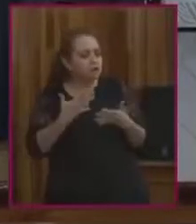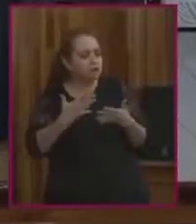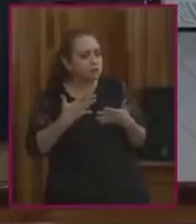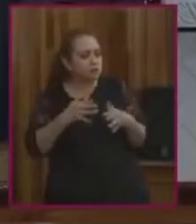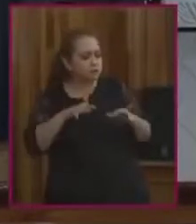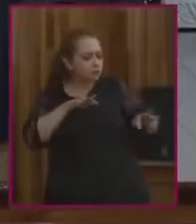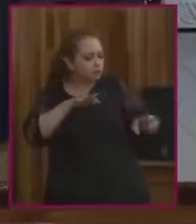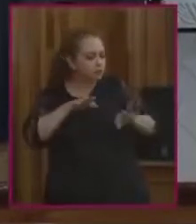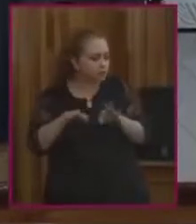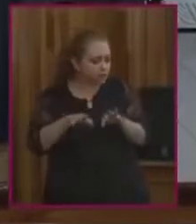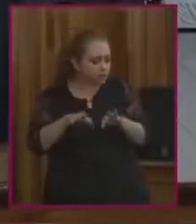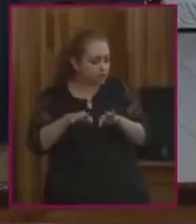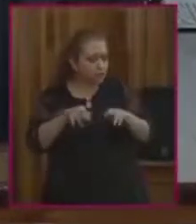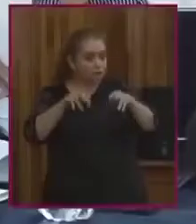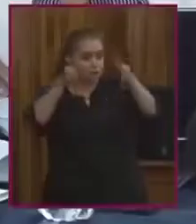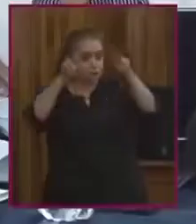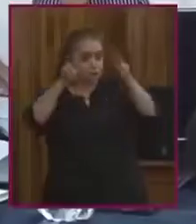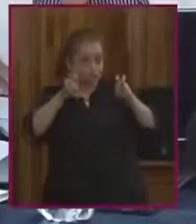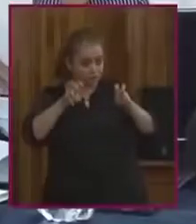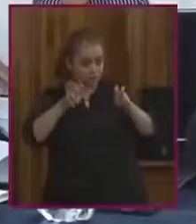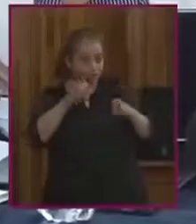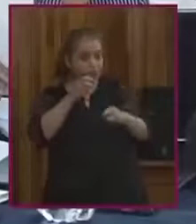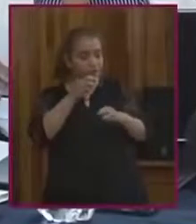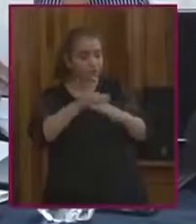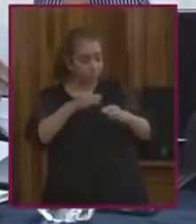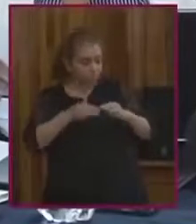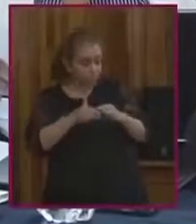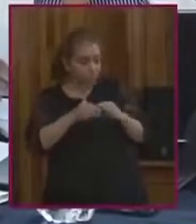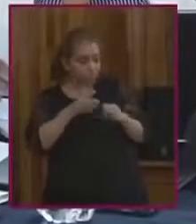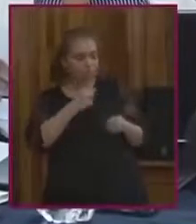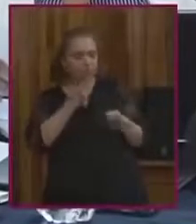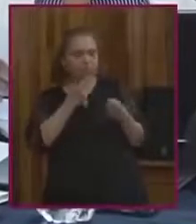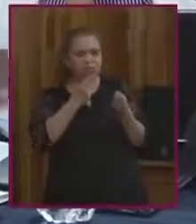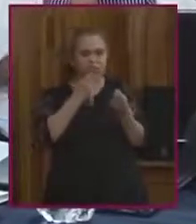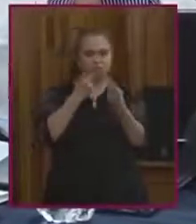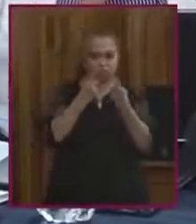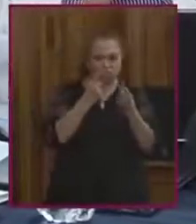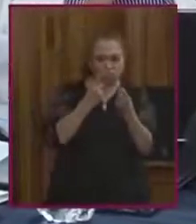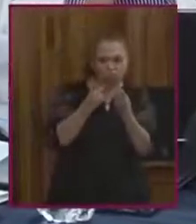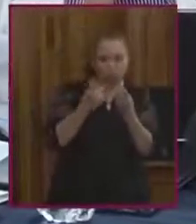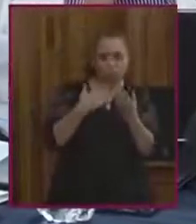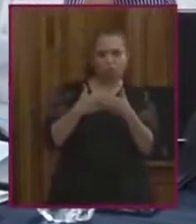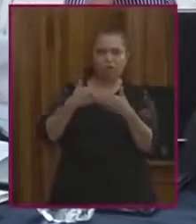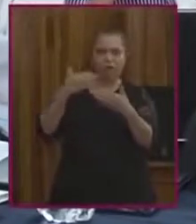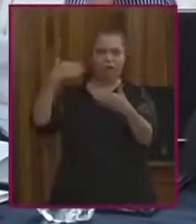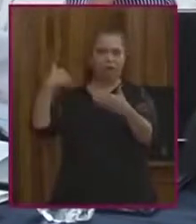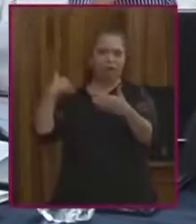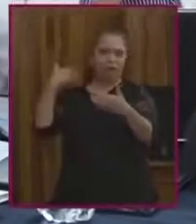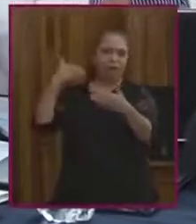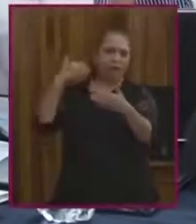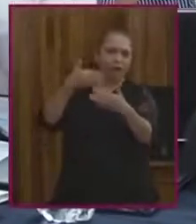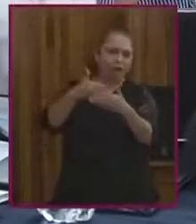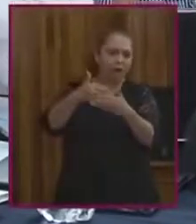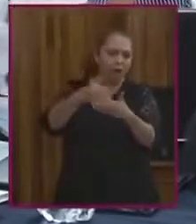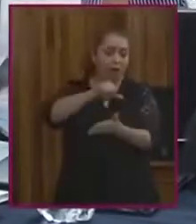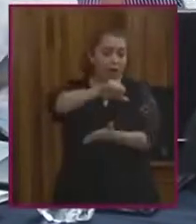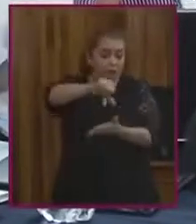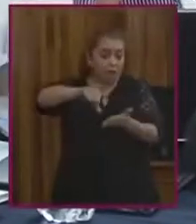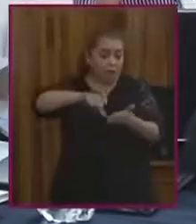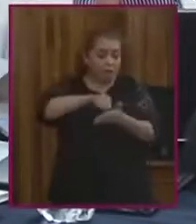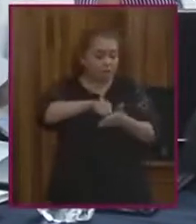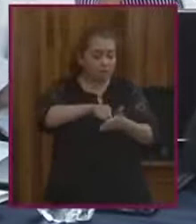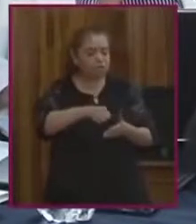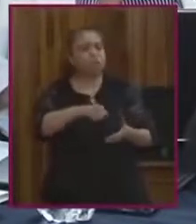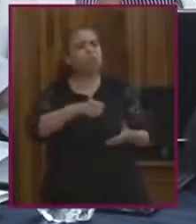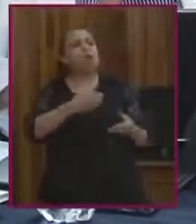currículum que desde el discurso, y eso hay que recalcarlo, ha puesto desde hace tiempo en el centro el aprendizaje de